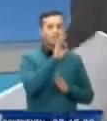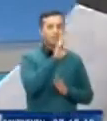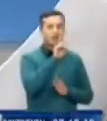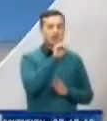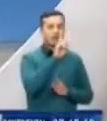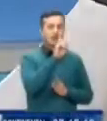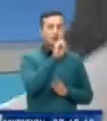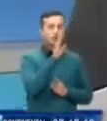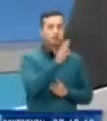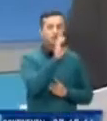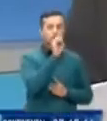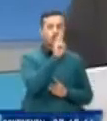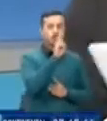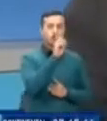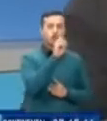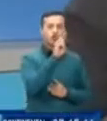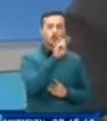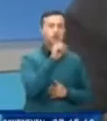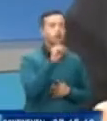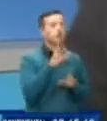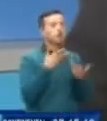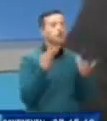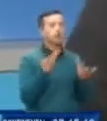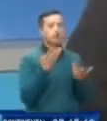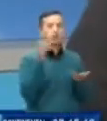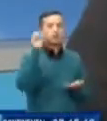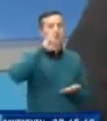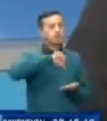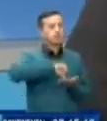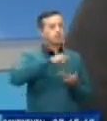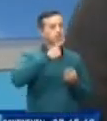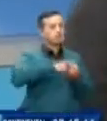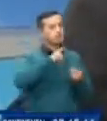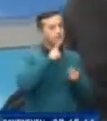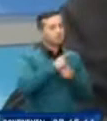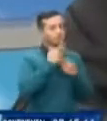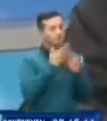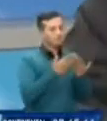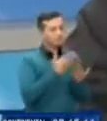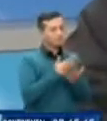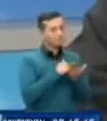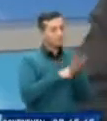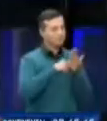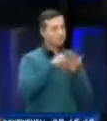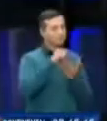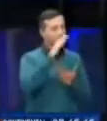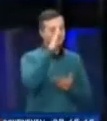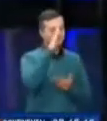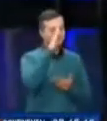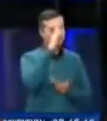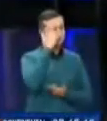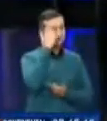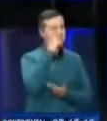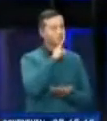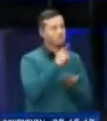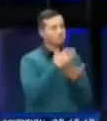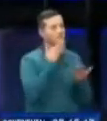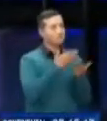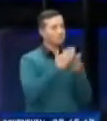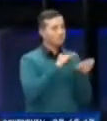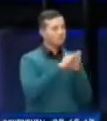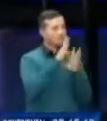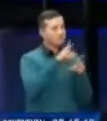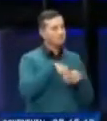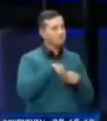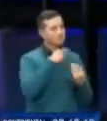ya se encuentra con nosotros en los estudios de la ciudad de quito arquitecto cordero señor ministro de defensa muchas gracias por haber aceptado nuestra